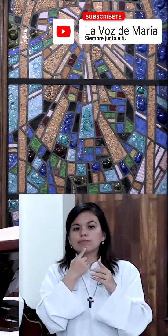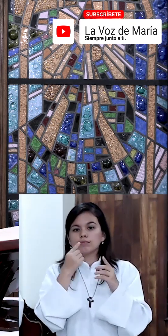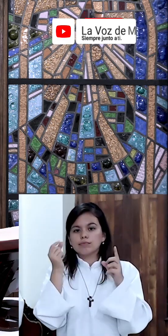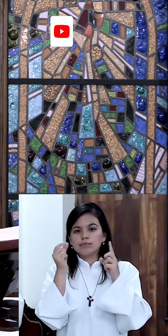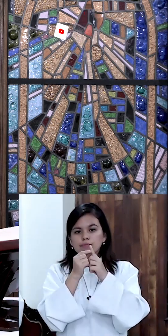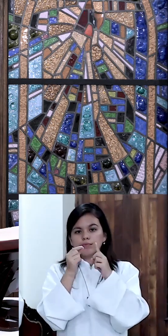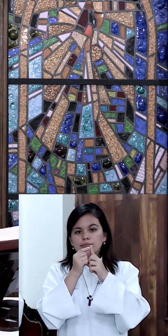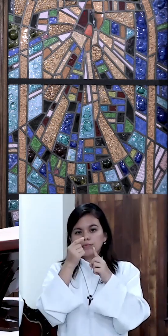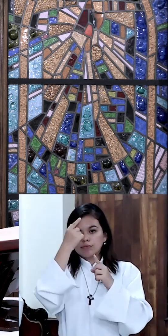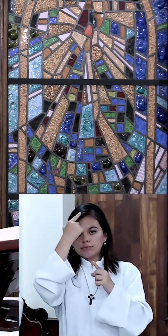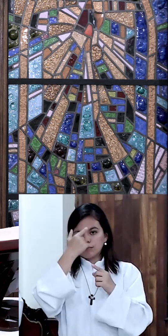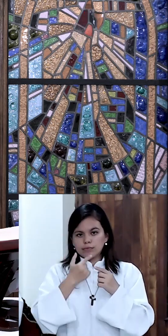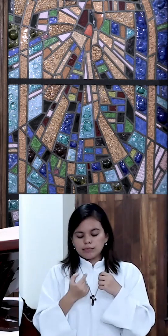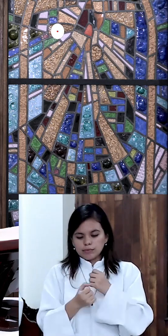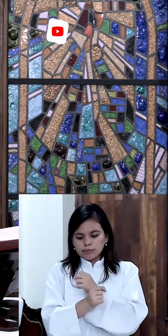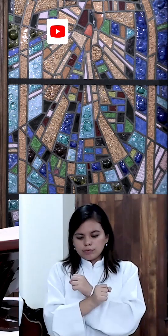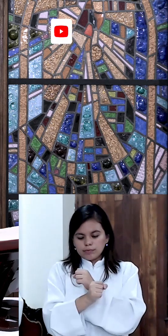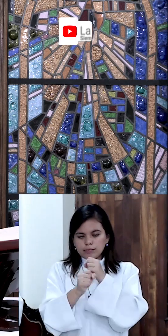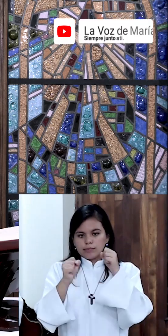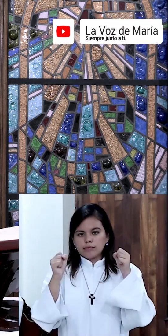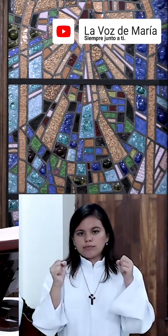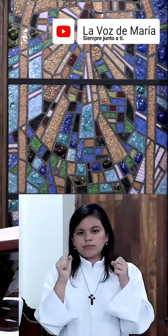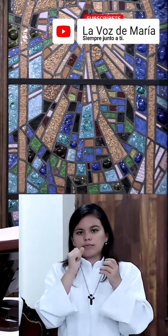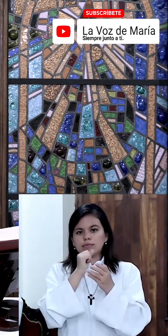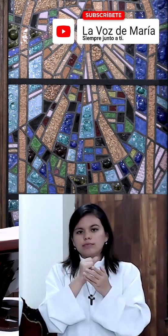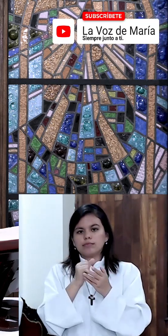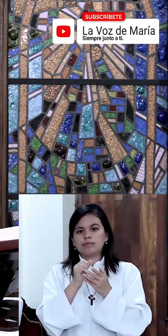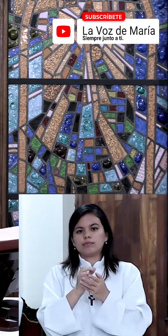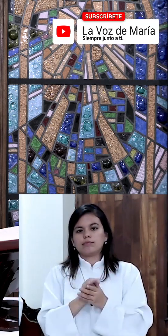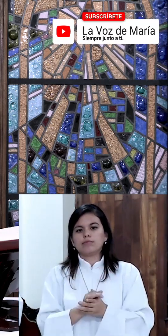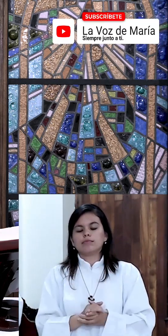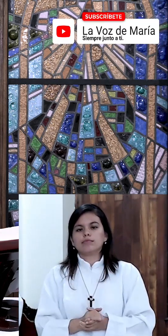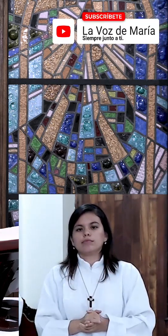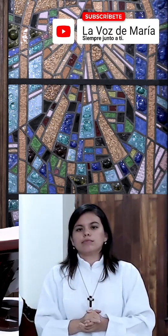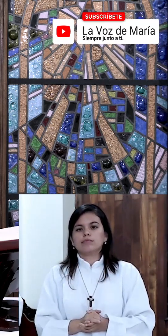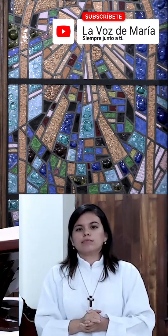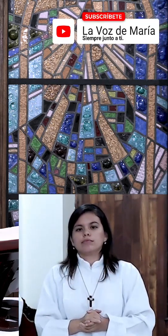no soy digno de que entres en mi casa, pero una palabra tuya bastará para sanar.